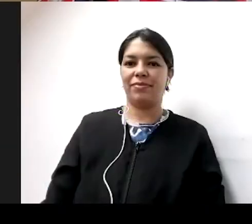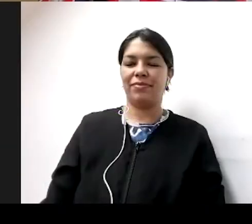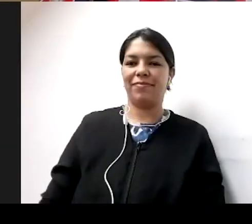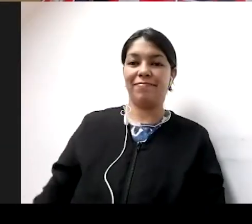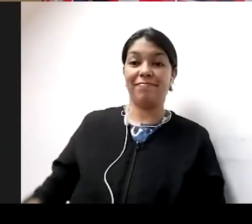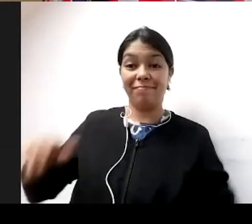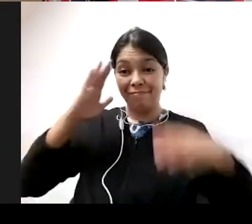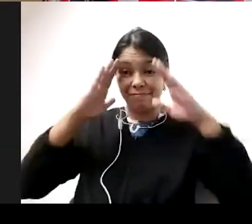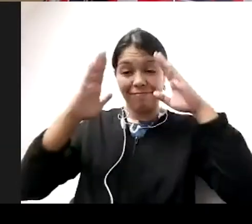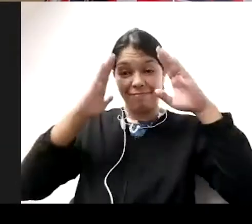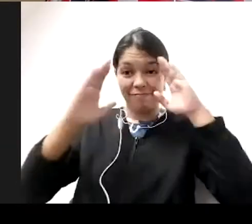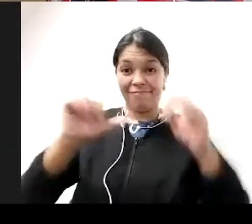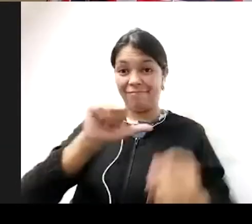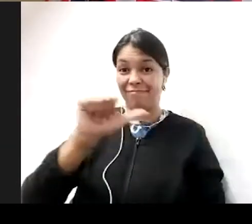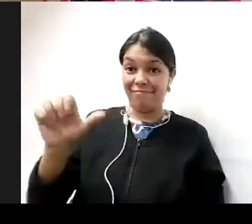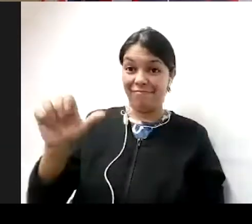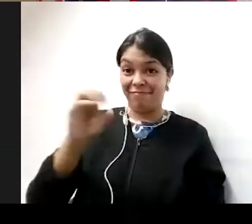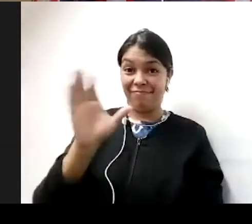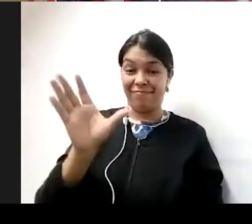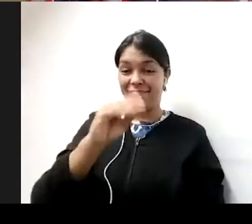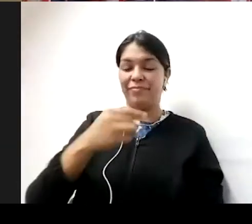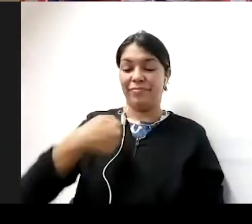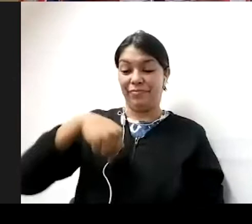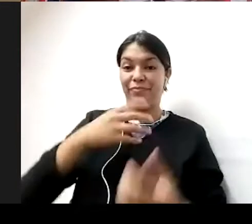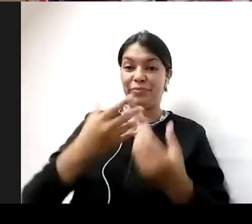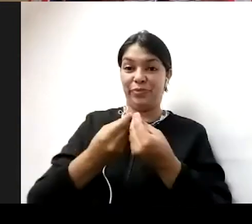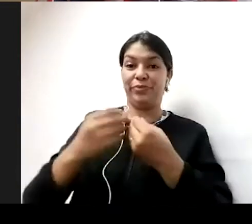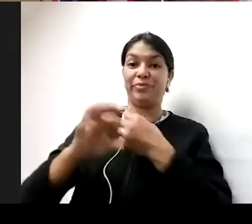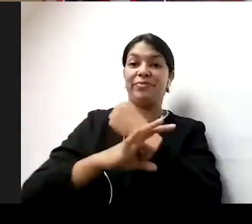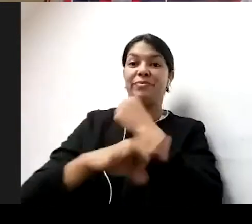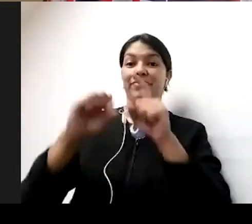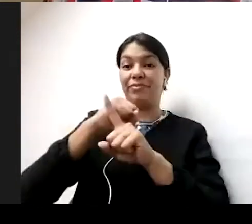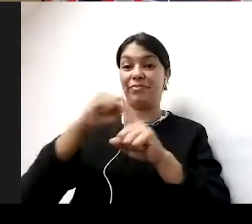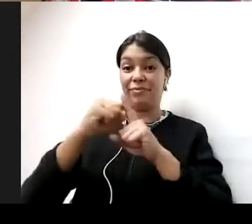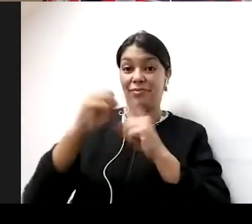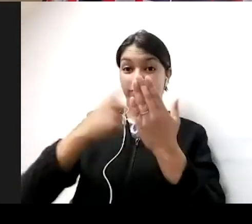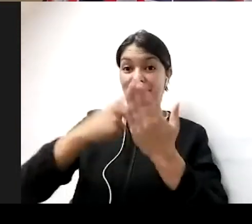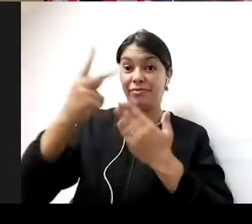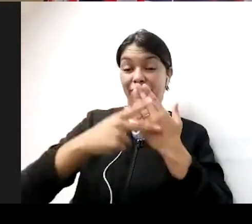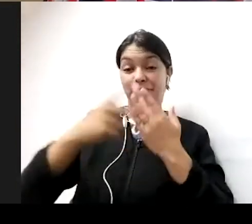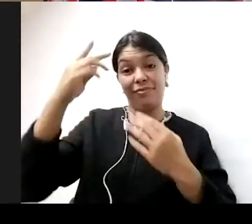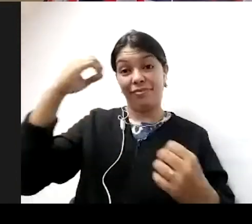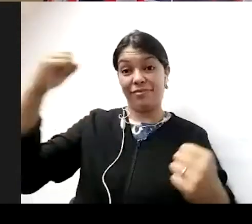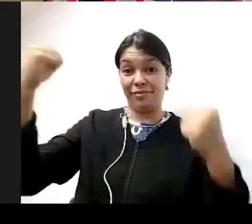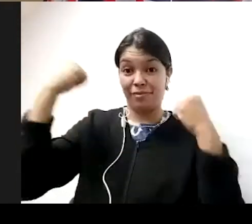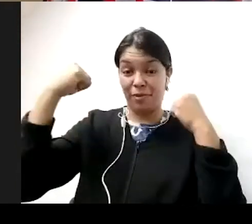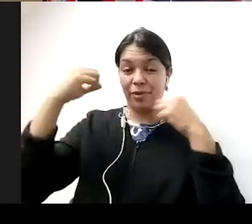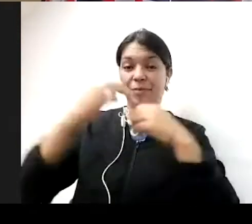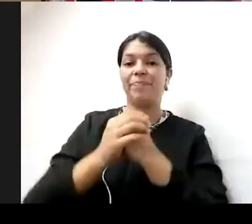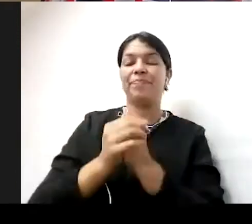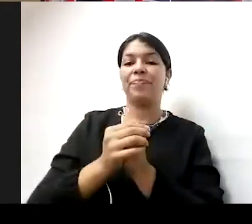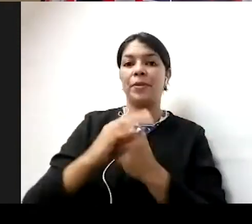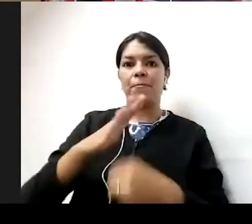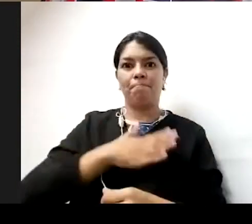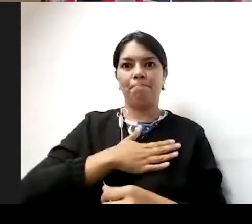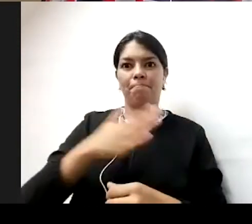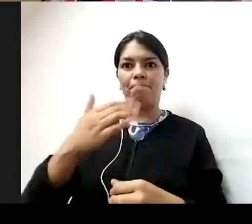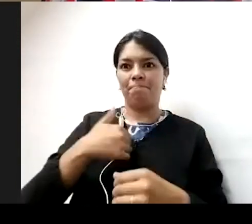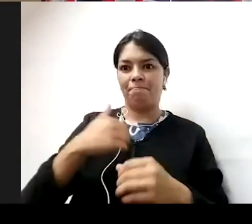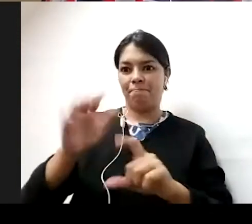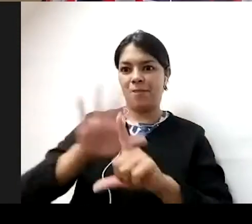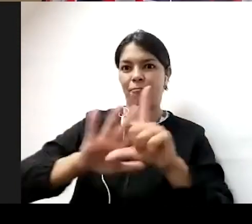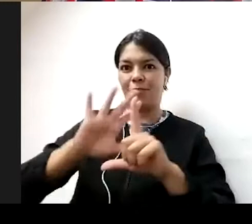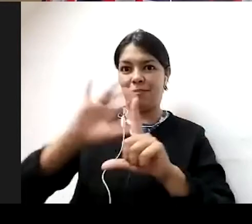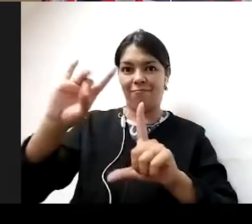todos y a todas. Nosotros somos el equipo psicosocial del proyecto Sport Power y hemos decidido abrir este espacio virtual para trabajar